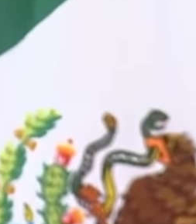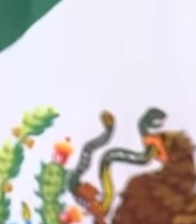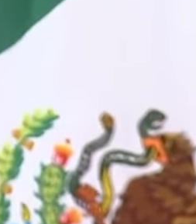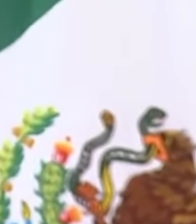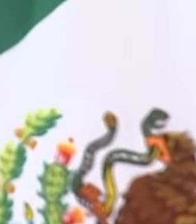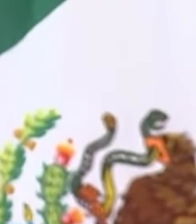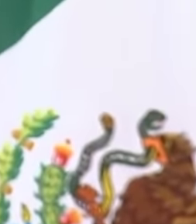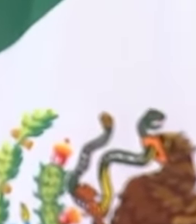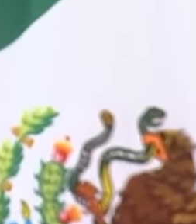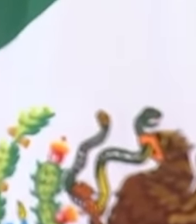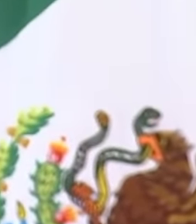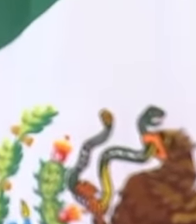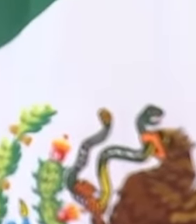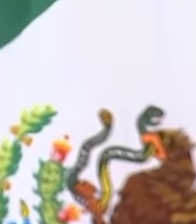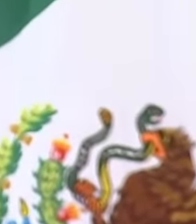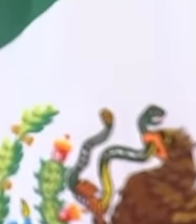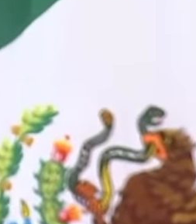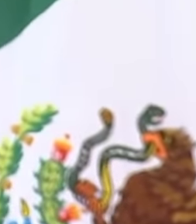2030.